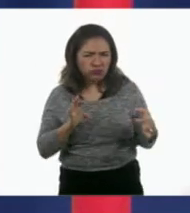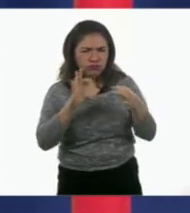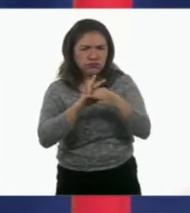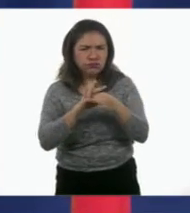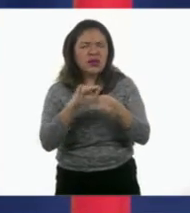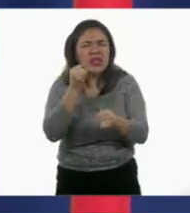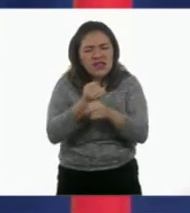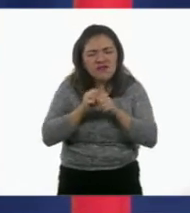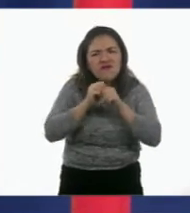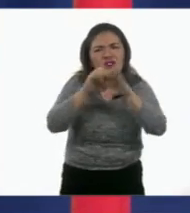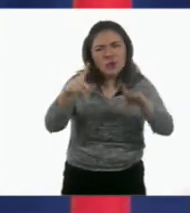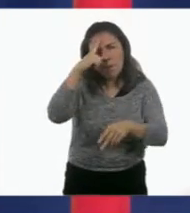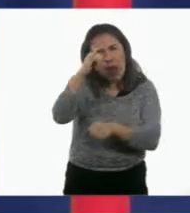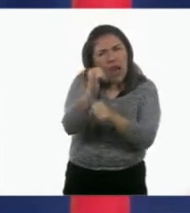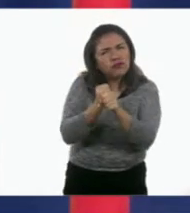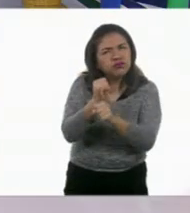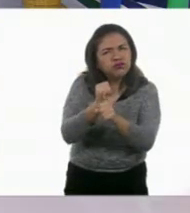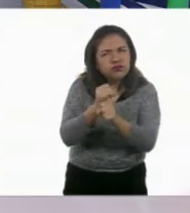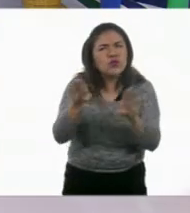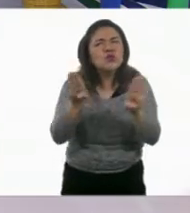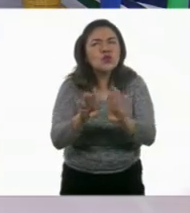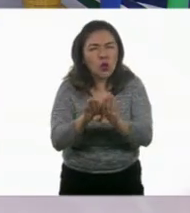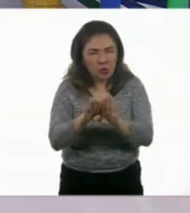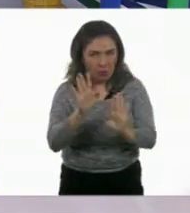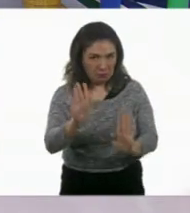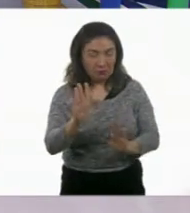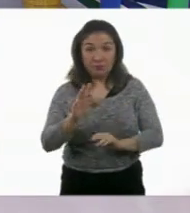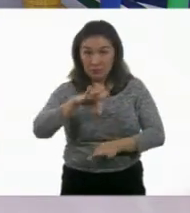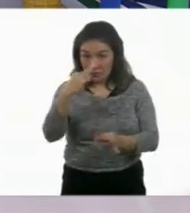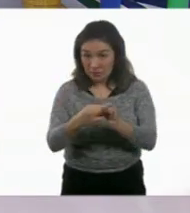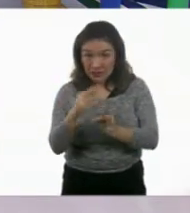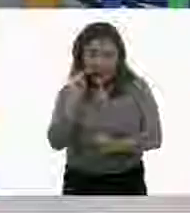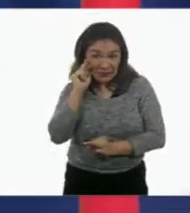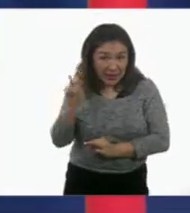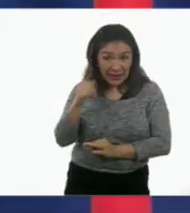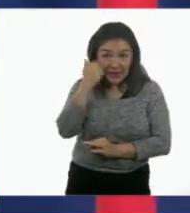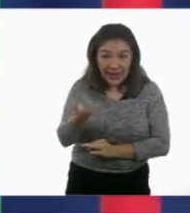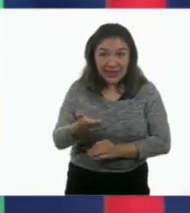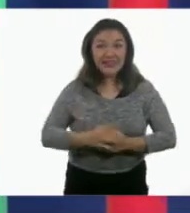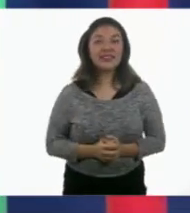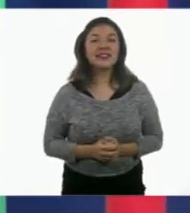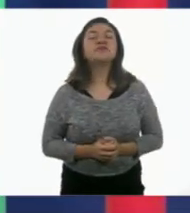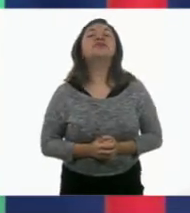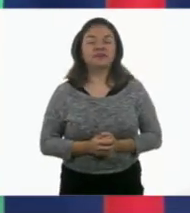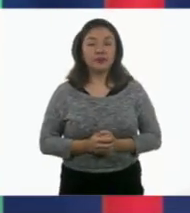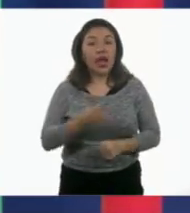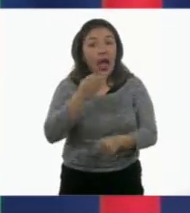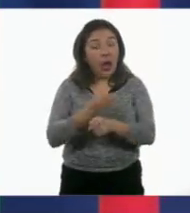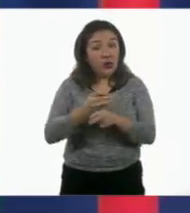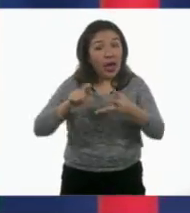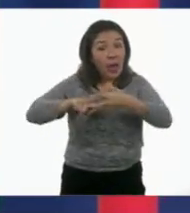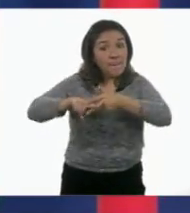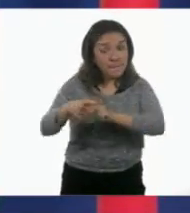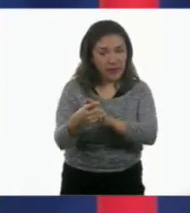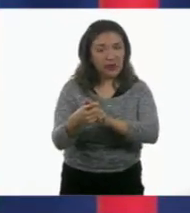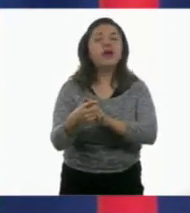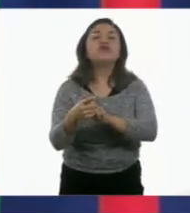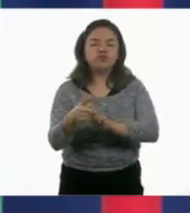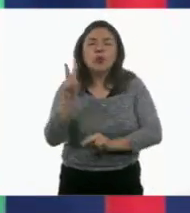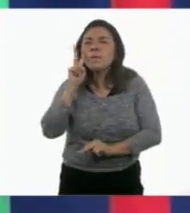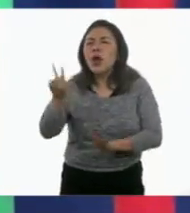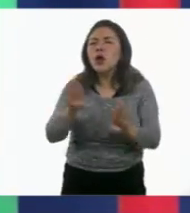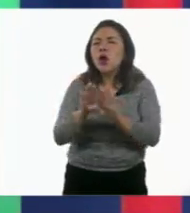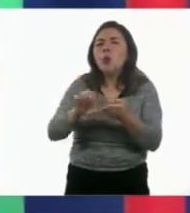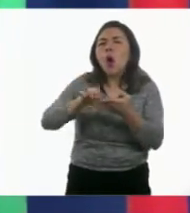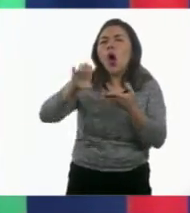información relevante de una investigación. ¿Listas? ¿Listos? Para dar inicio, vamos a ver ejemplos